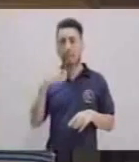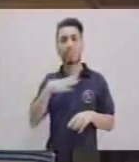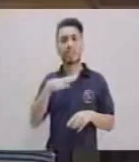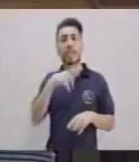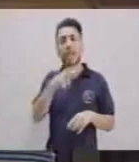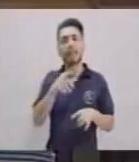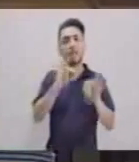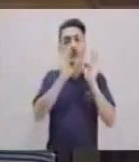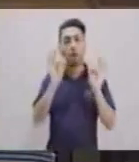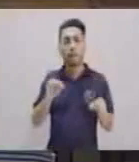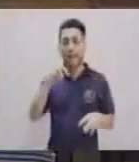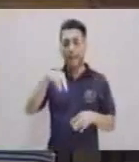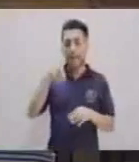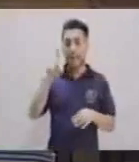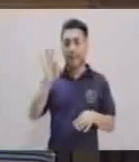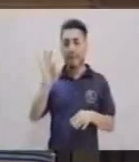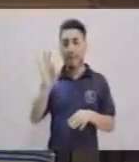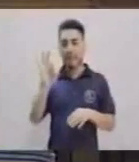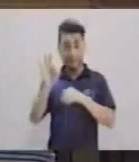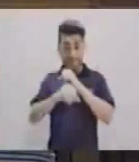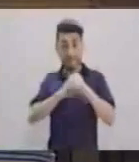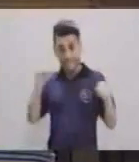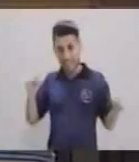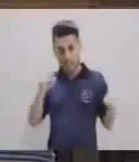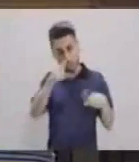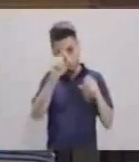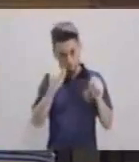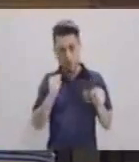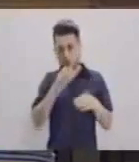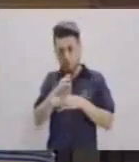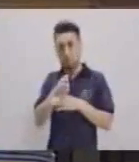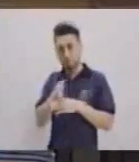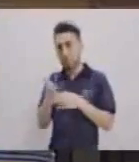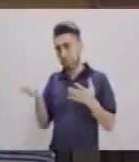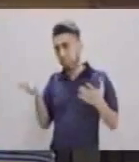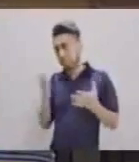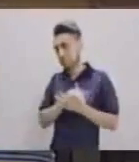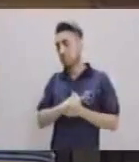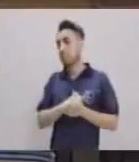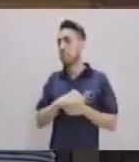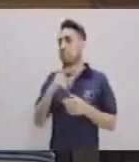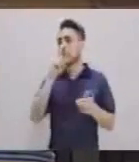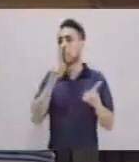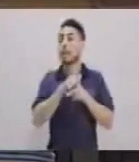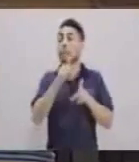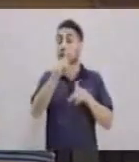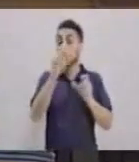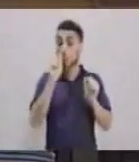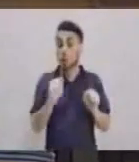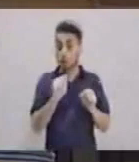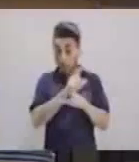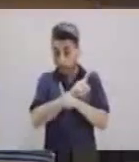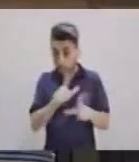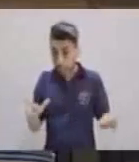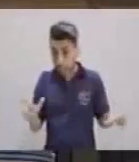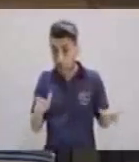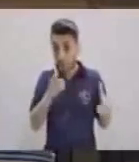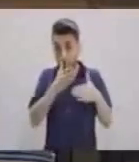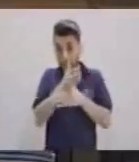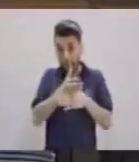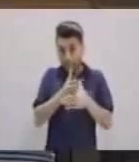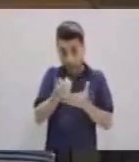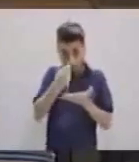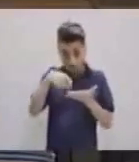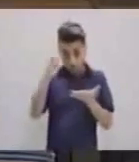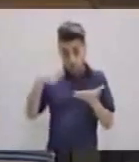poder trabajar. Si ustedes deciden trabajar con madera, también mi sugerencia es que una vez terminado el arte,